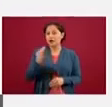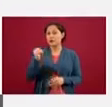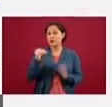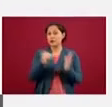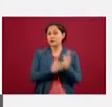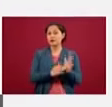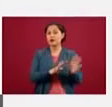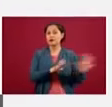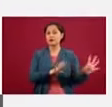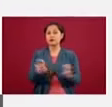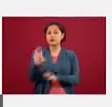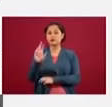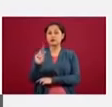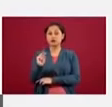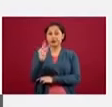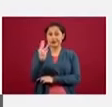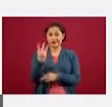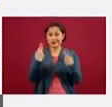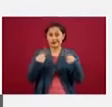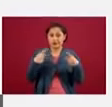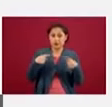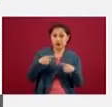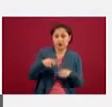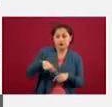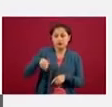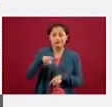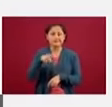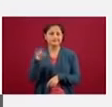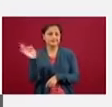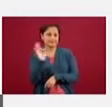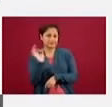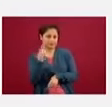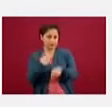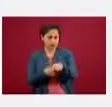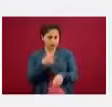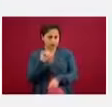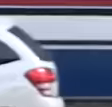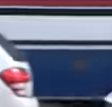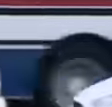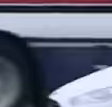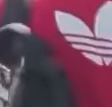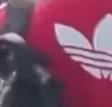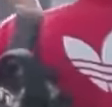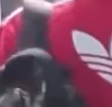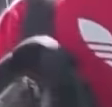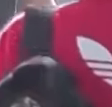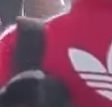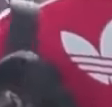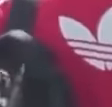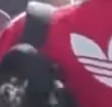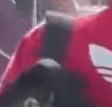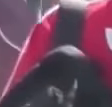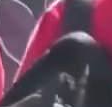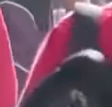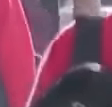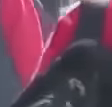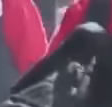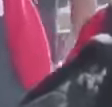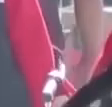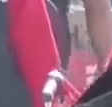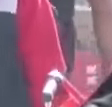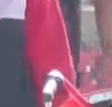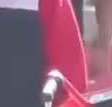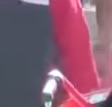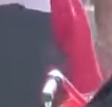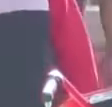está presente en todo el país y hay un número elevado de brotes. Las autoridades sanitarias han